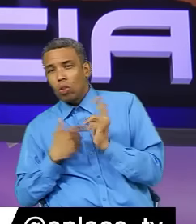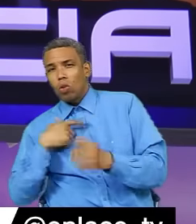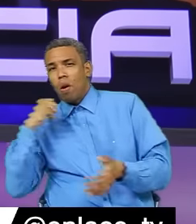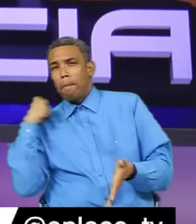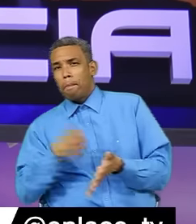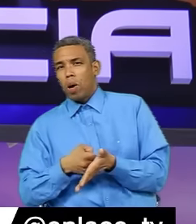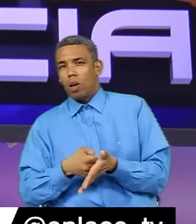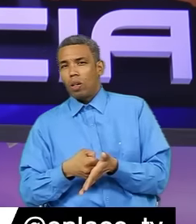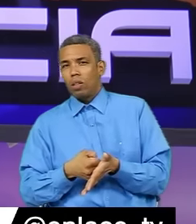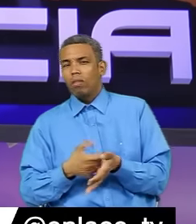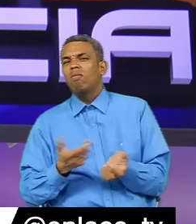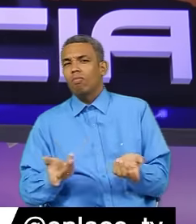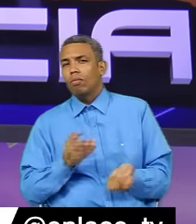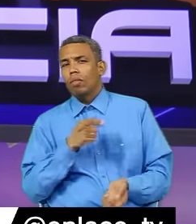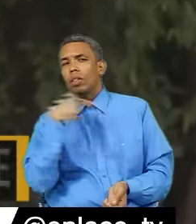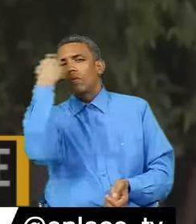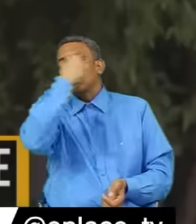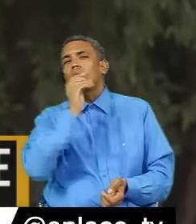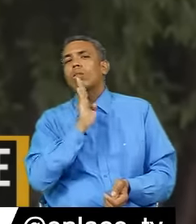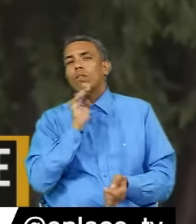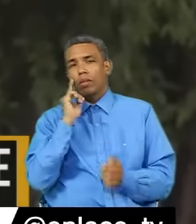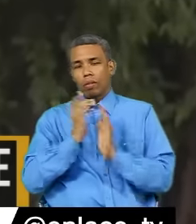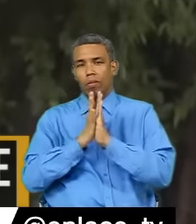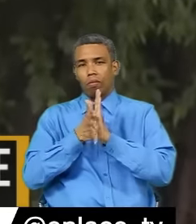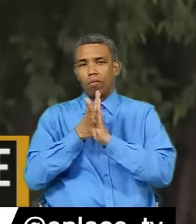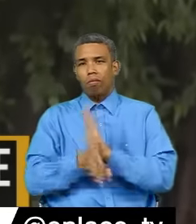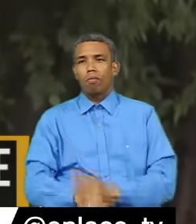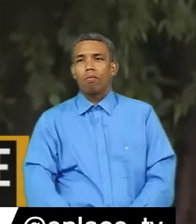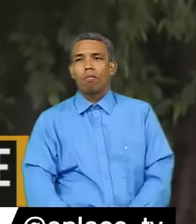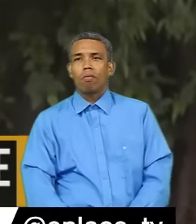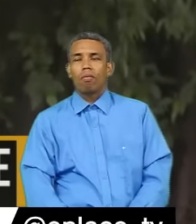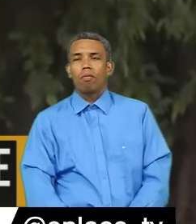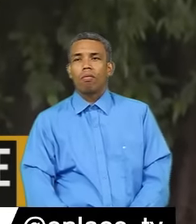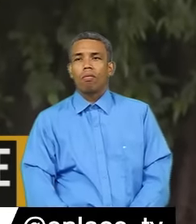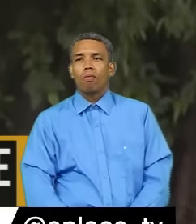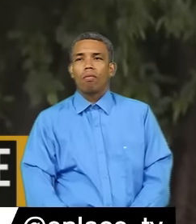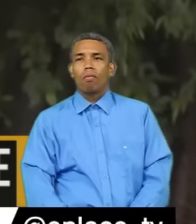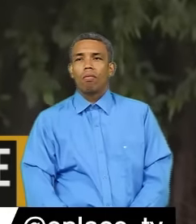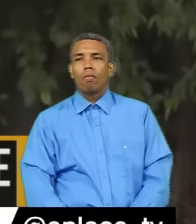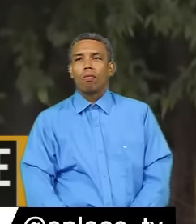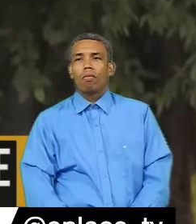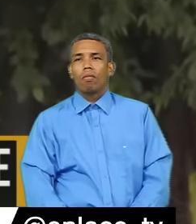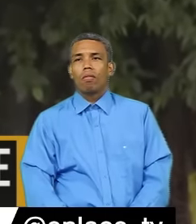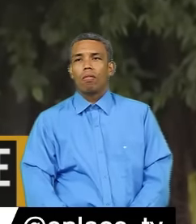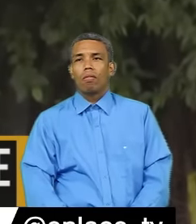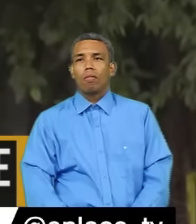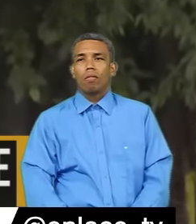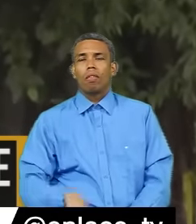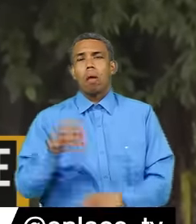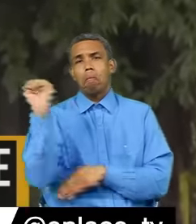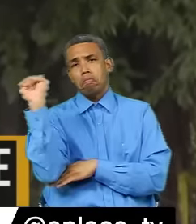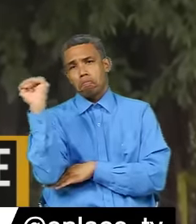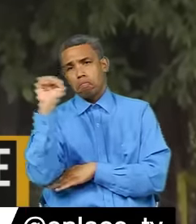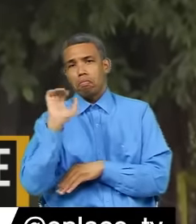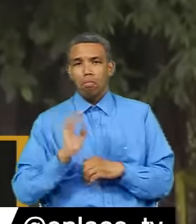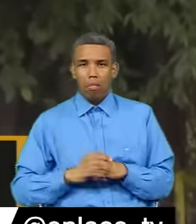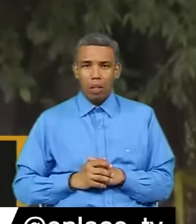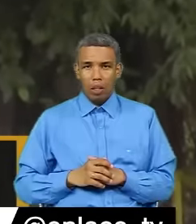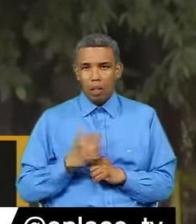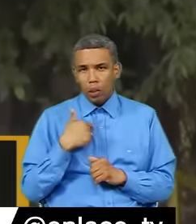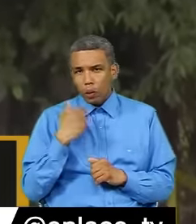de inteligencia. Una patrulla de inteligencia nuestra que estaba cumpliendo unas labores en el corregimiento del